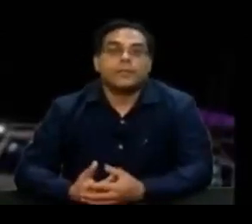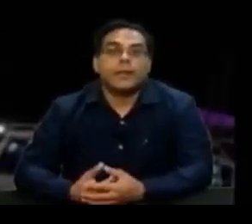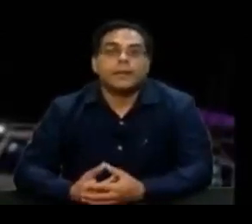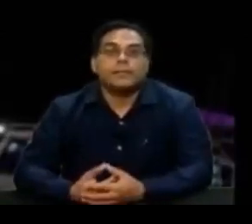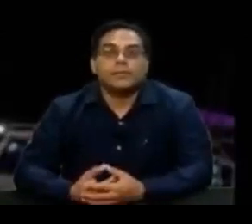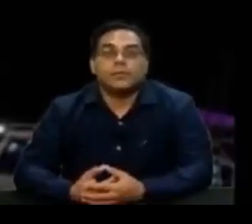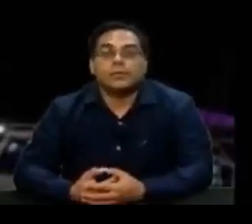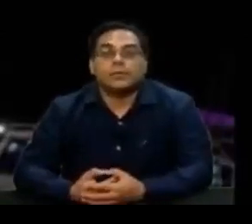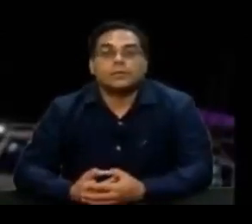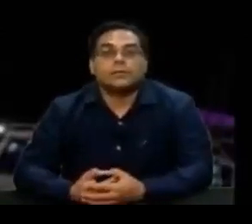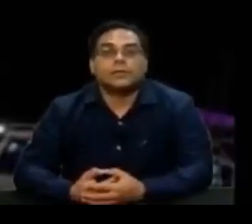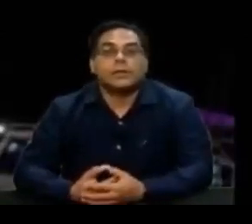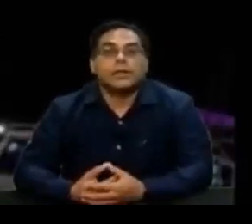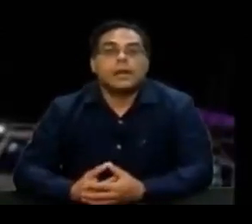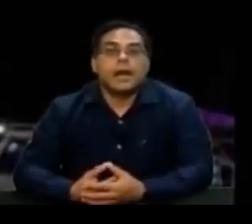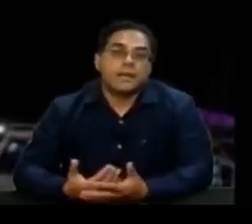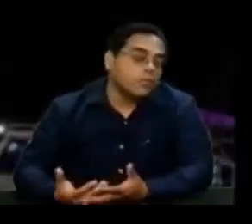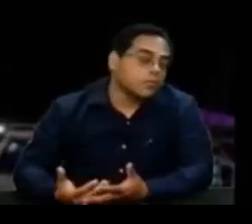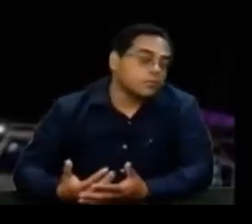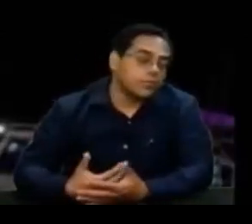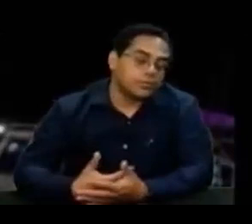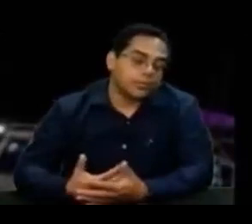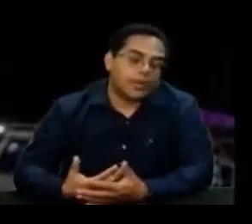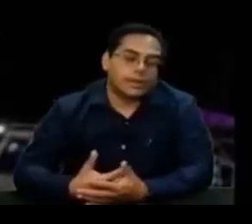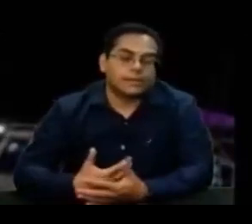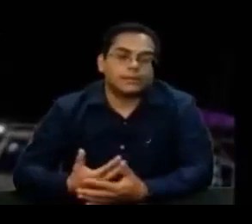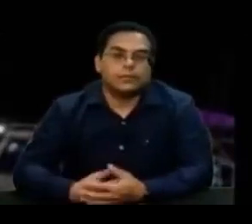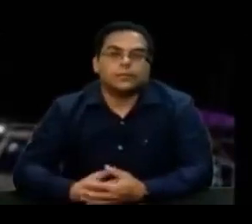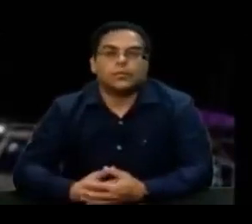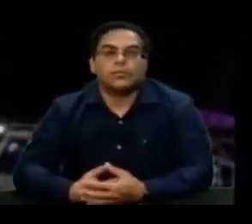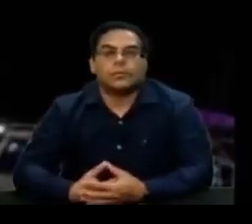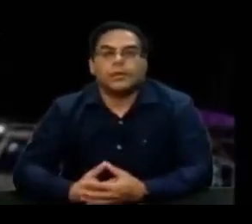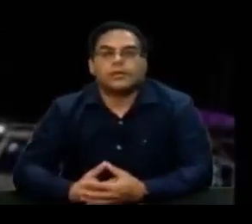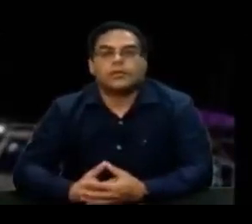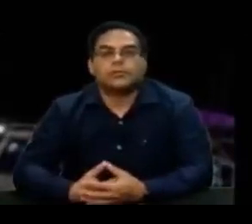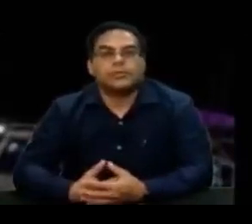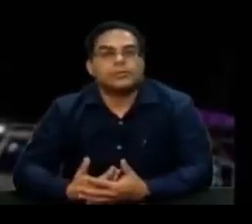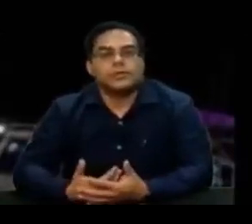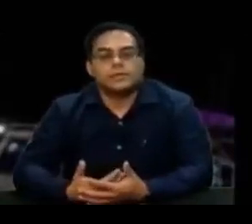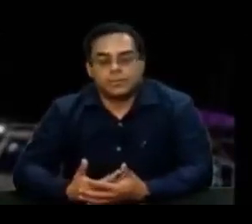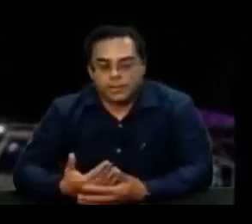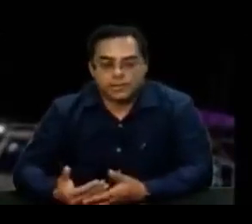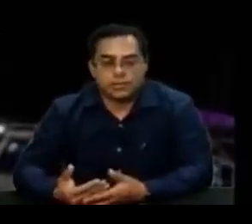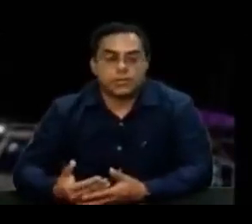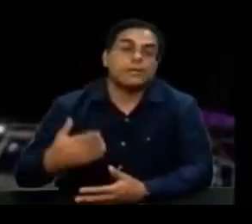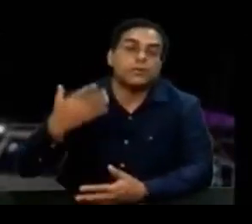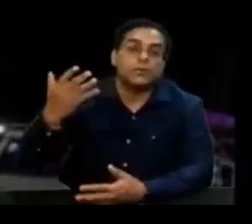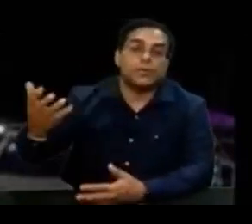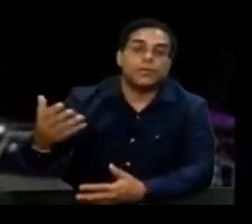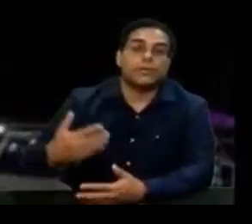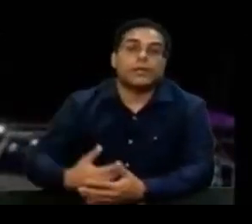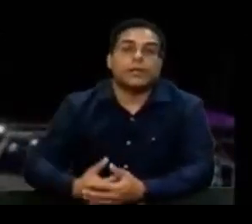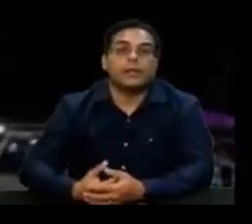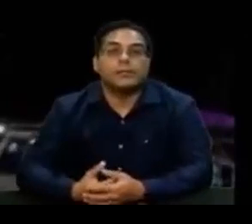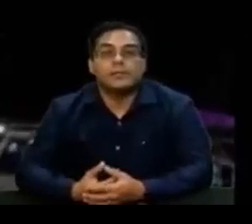Normalmente para esto hay muchos tipos de abordaje, que bueno, no vamos a hablar de todos ellos. Hay desde abordajes coronales, como el que